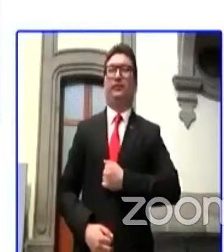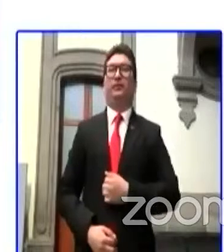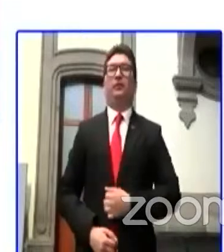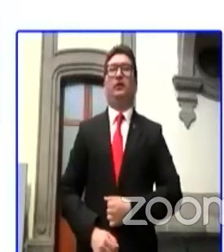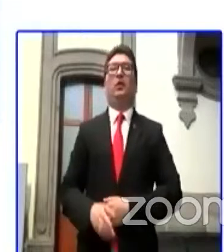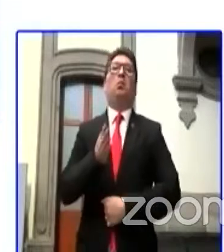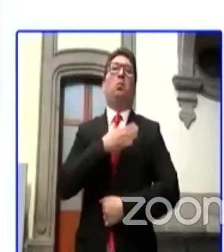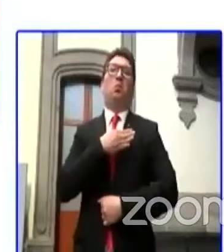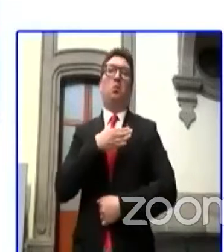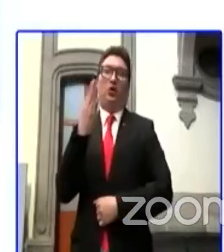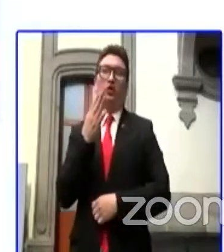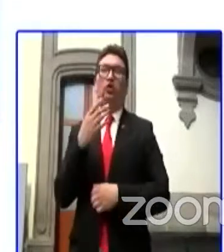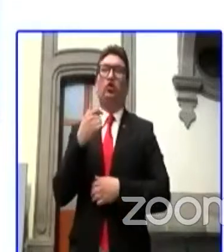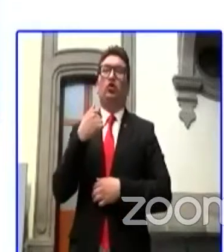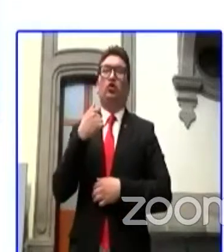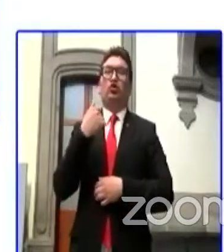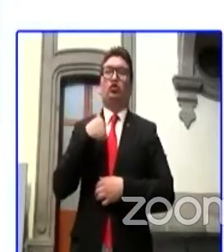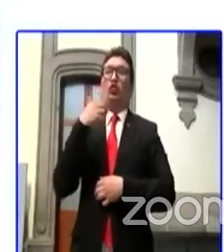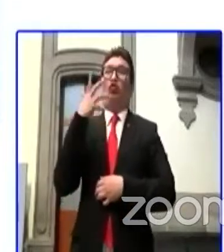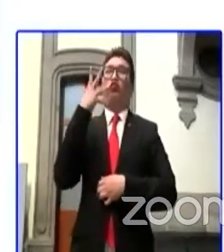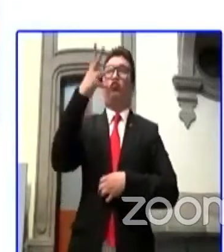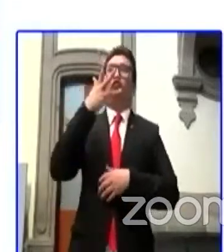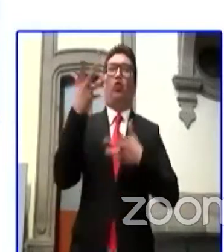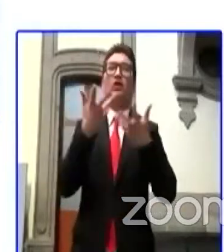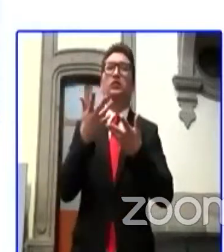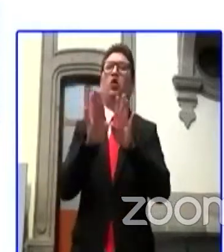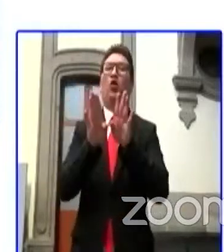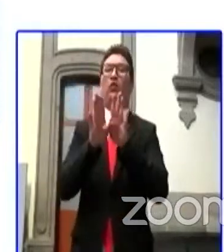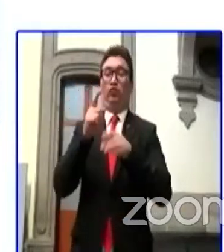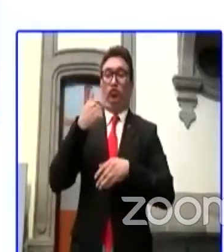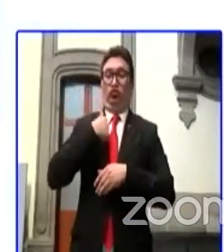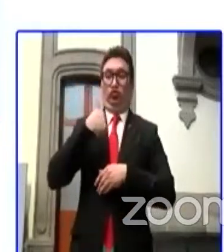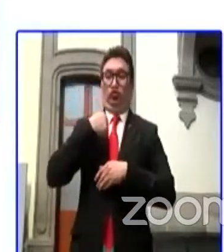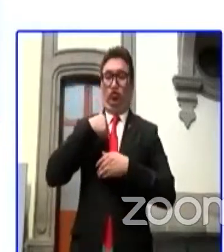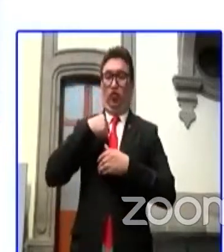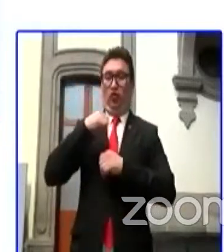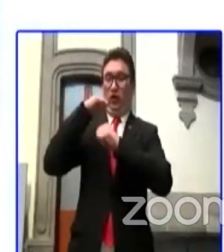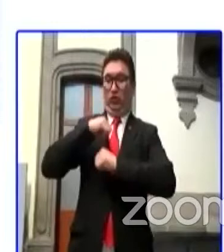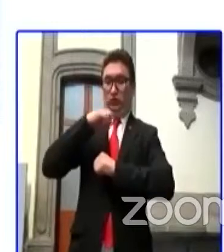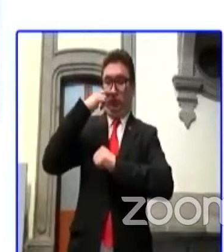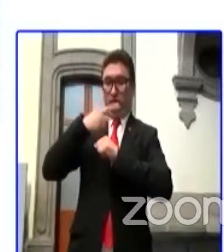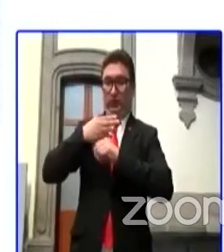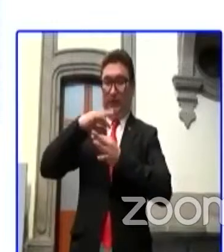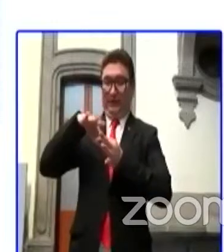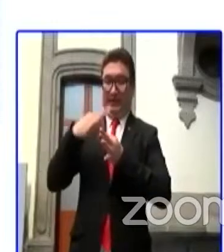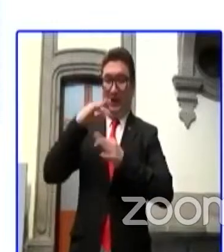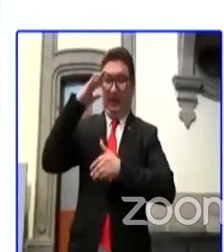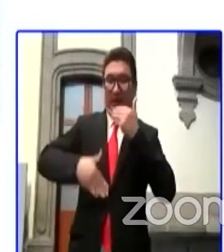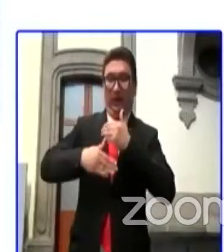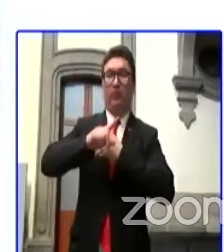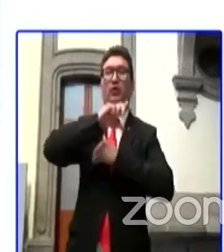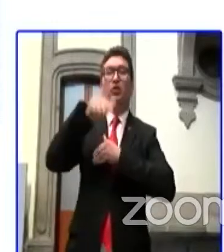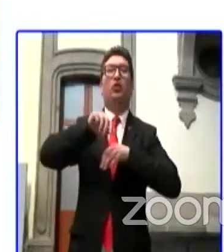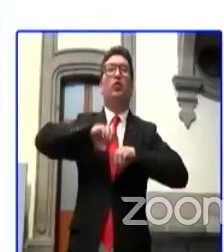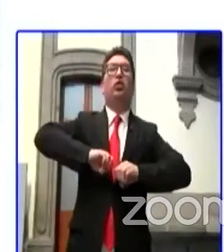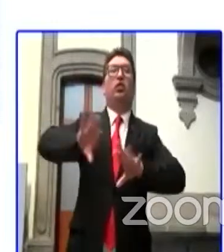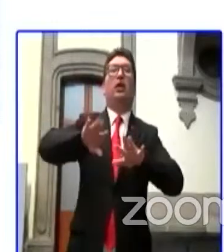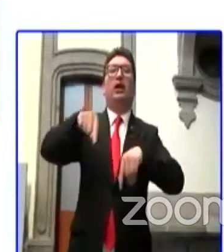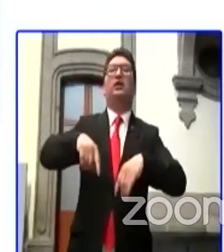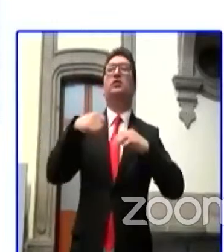Bueno, el reto que es dejar ya un programa establecido en la Ciudad de